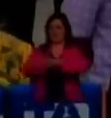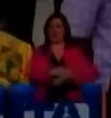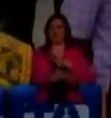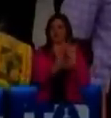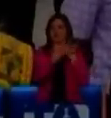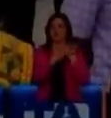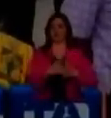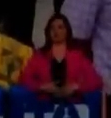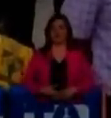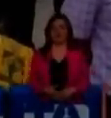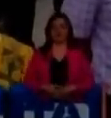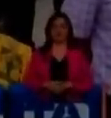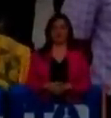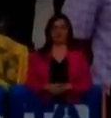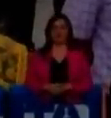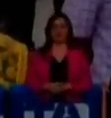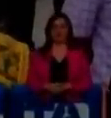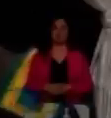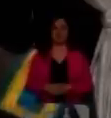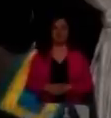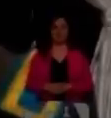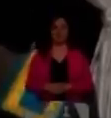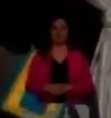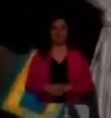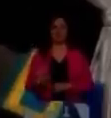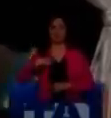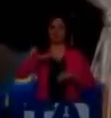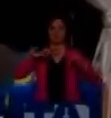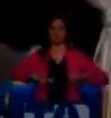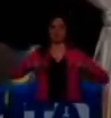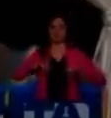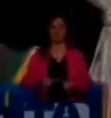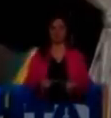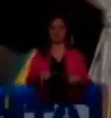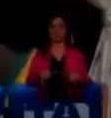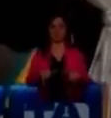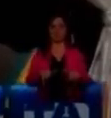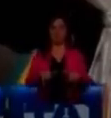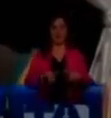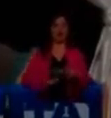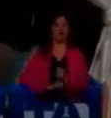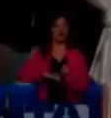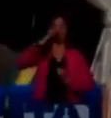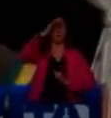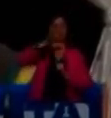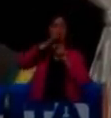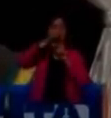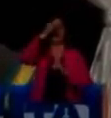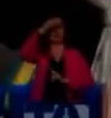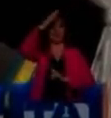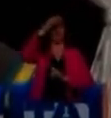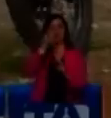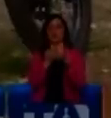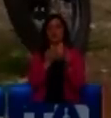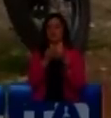quienes estuvieron, a quienes participaron en este hecho lamentable. Y las investigaciones se están dando, las unidades de inteligencia están trabajando en esto, esperamos tener